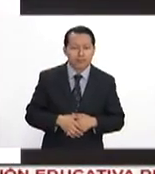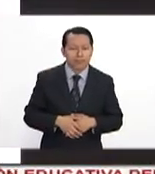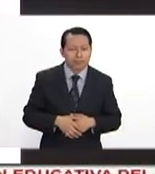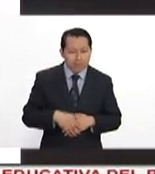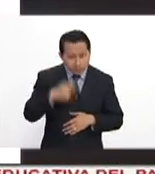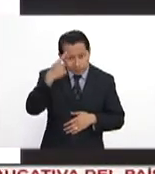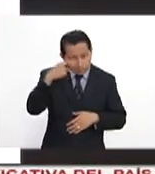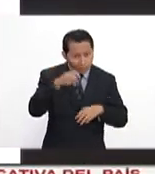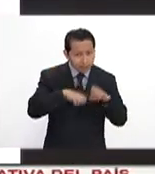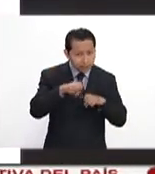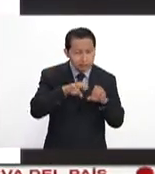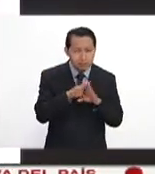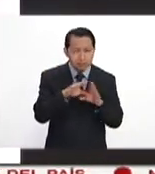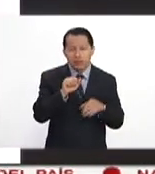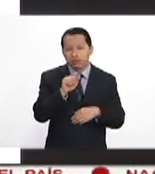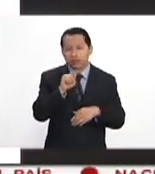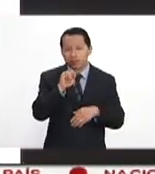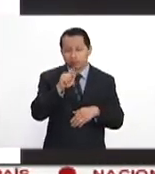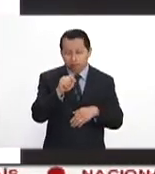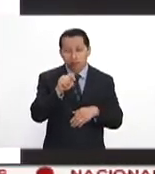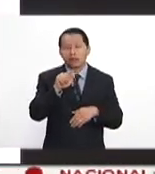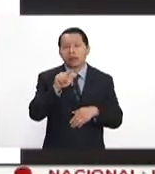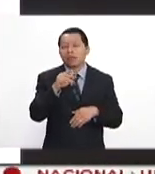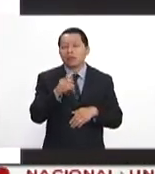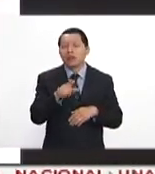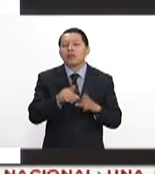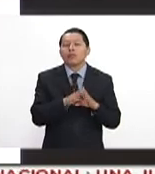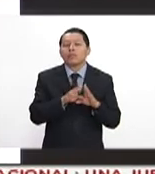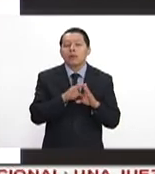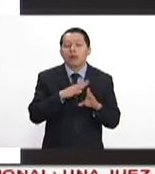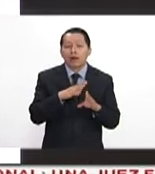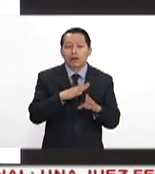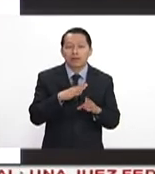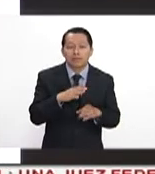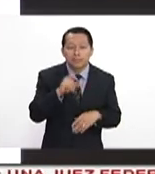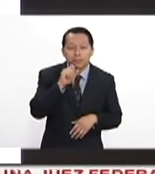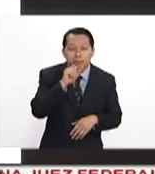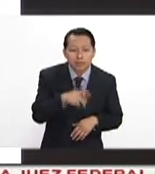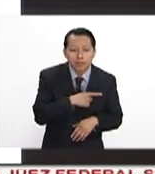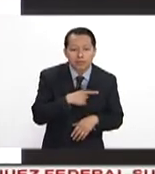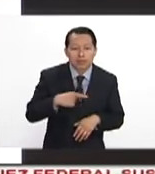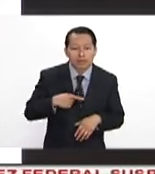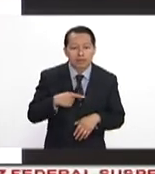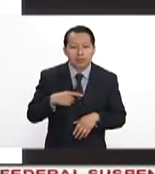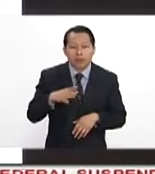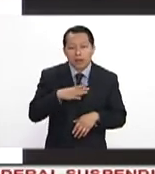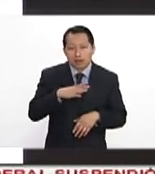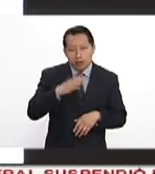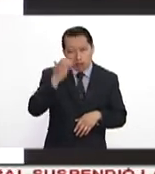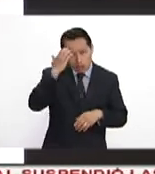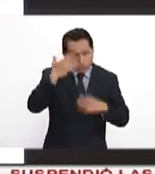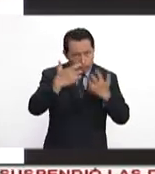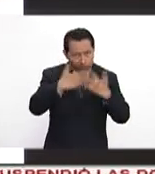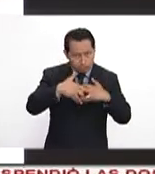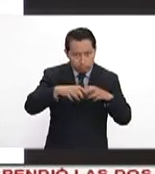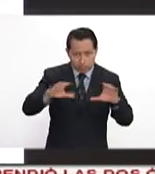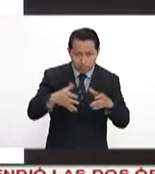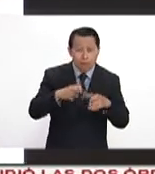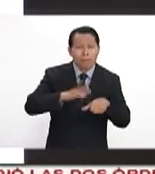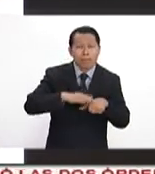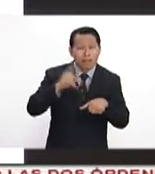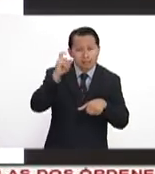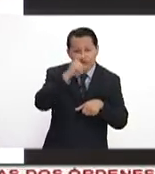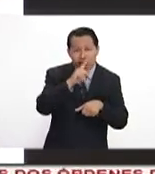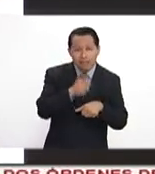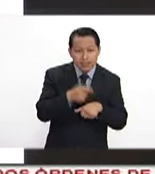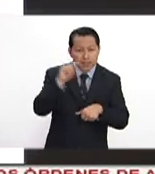Para crear una empresa como Store Level creo que es un conocimiento de la industria del retail, y lo más complejo ha sido el desarrollo